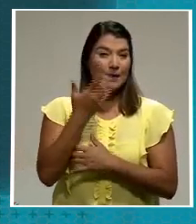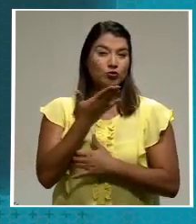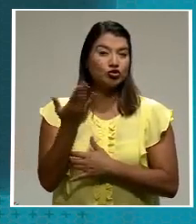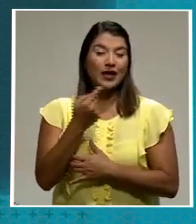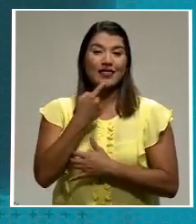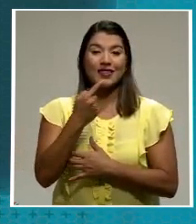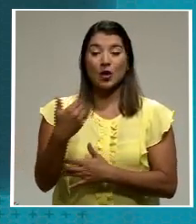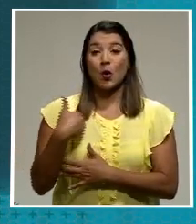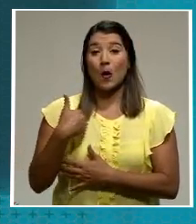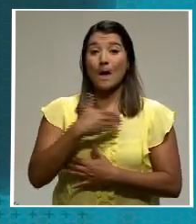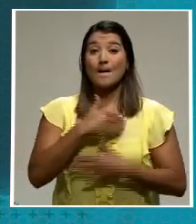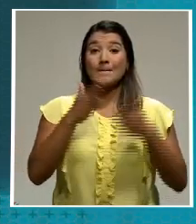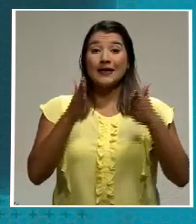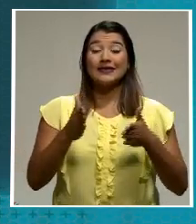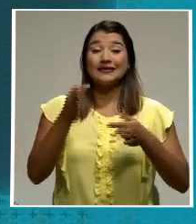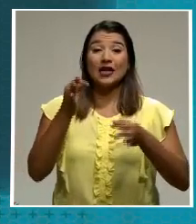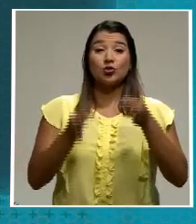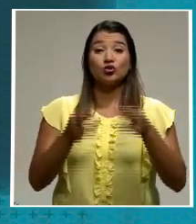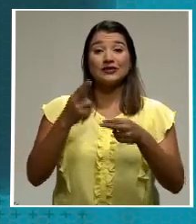ministra de Justicia, Fiorella Salazar.